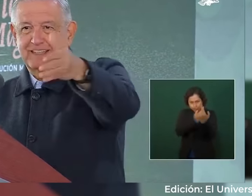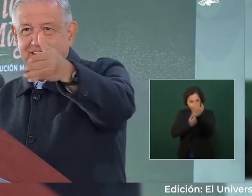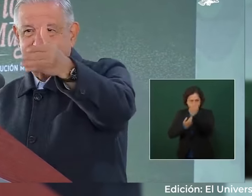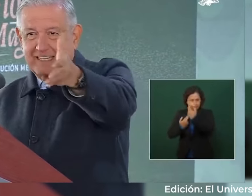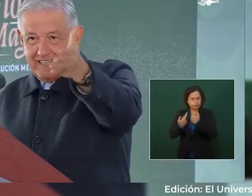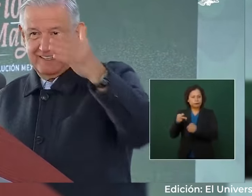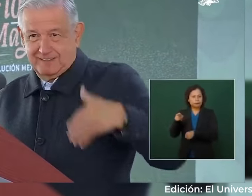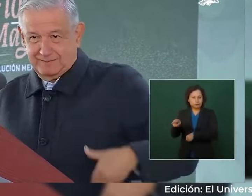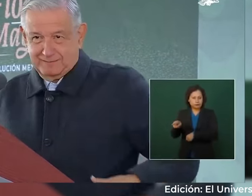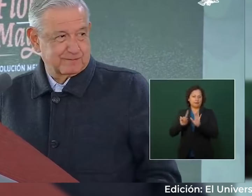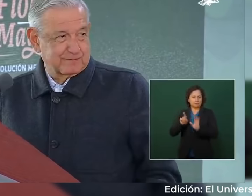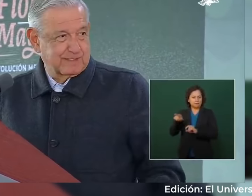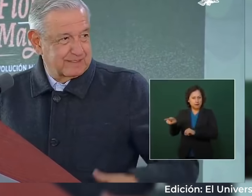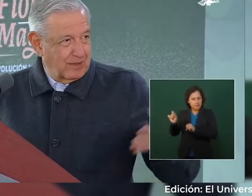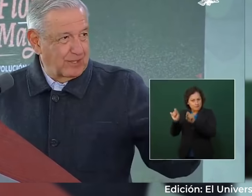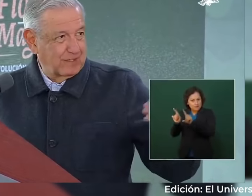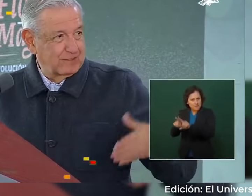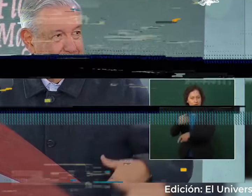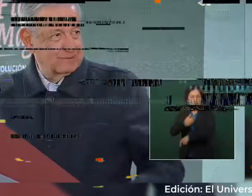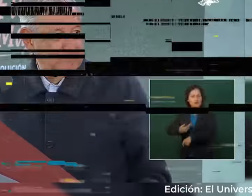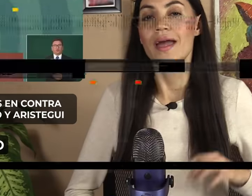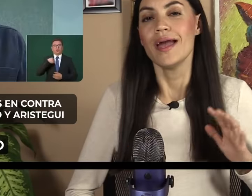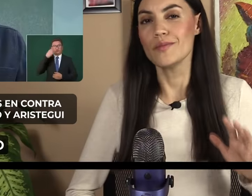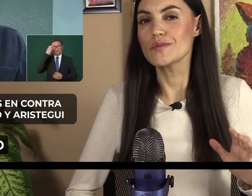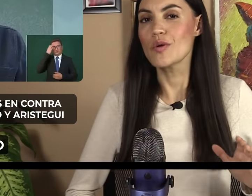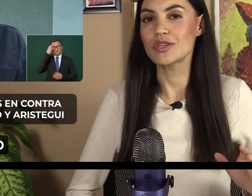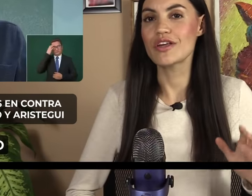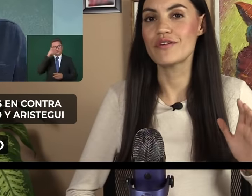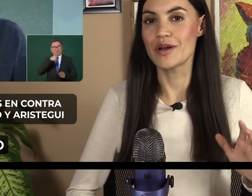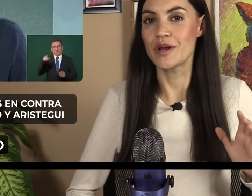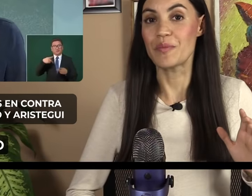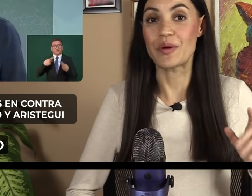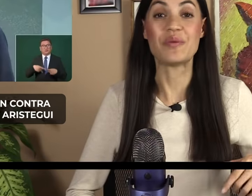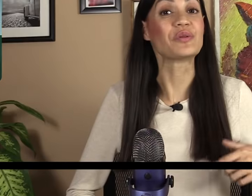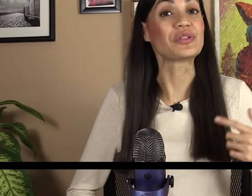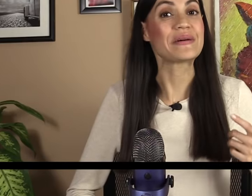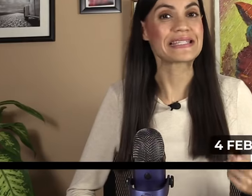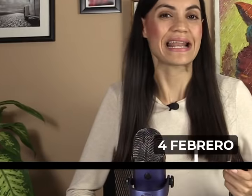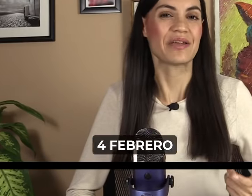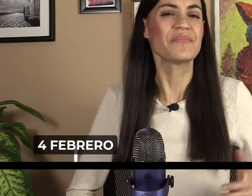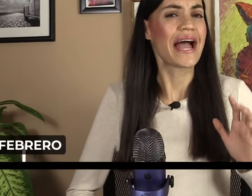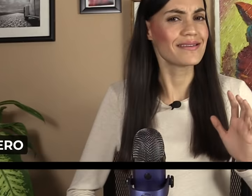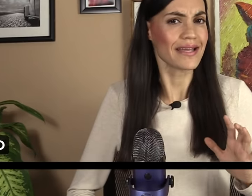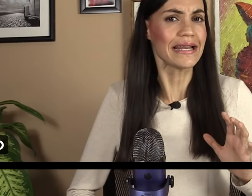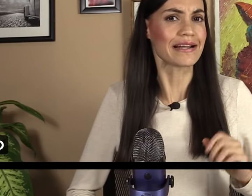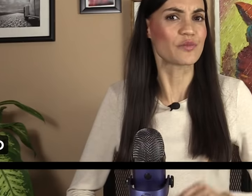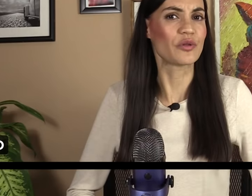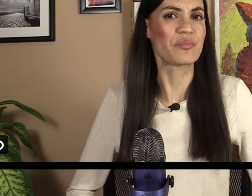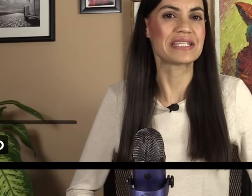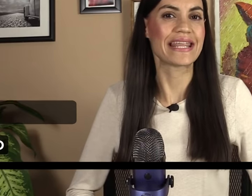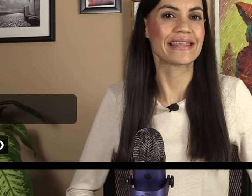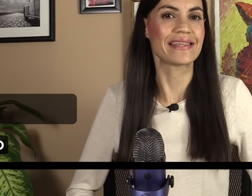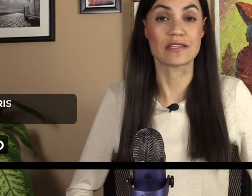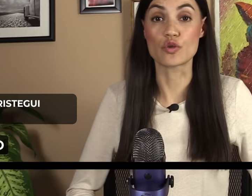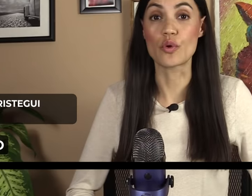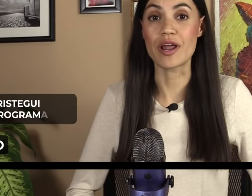presidente del ine el que está ahora mismo 4 de febrero pero minutos más tarde aristegui la responde